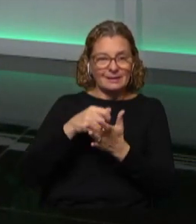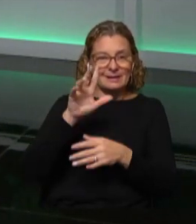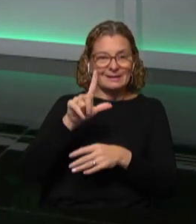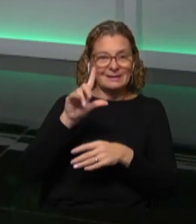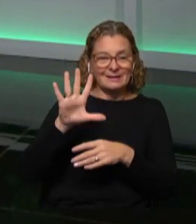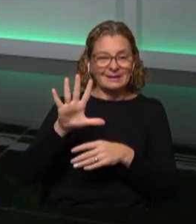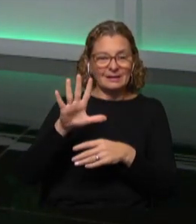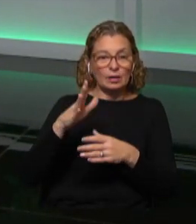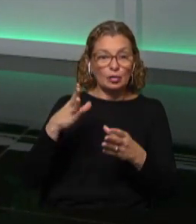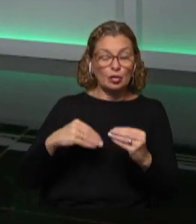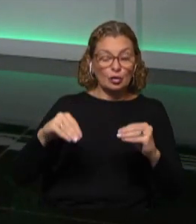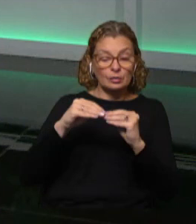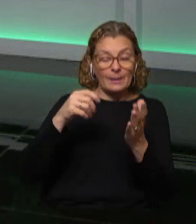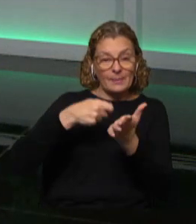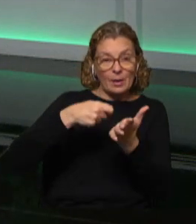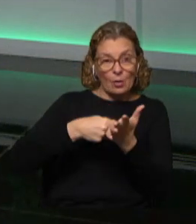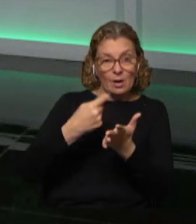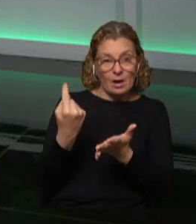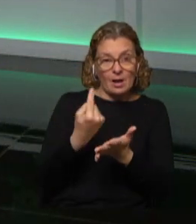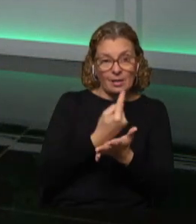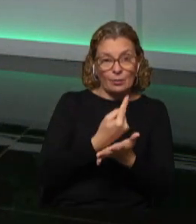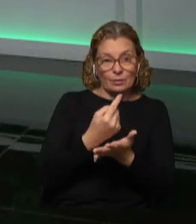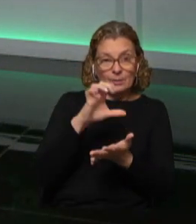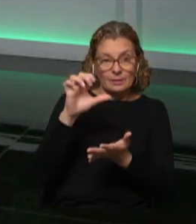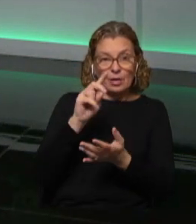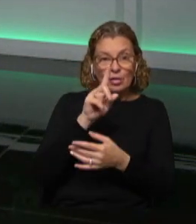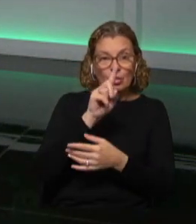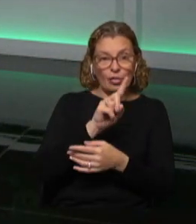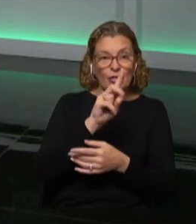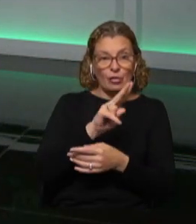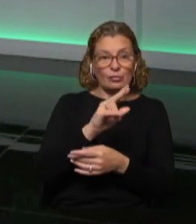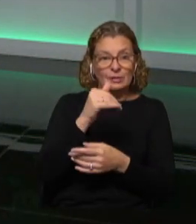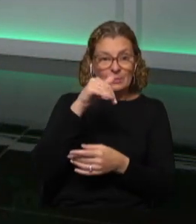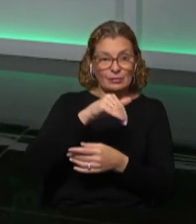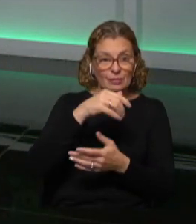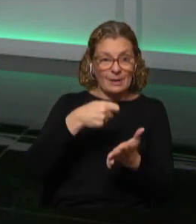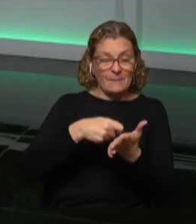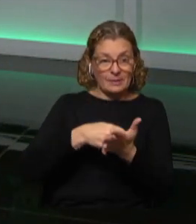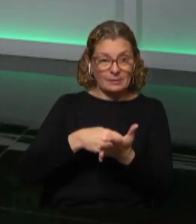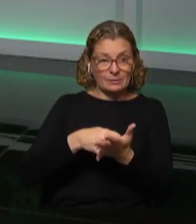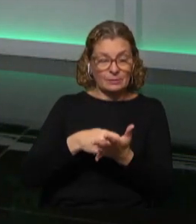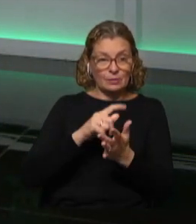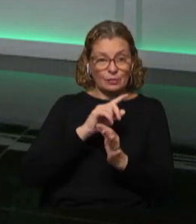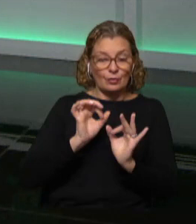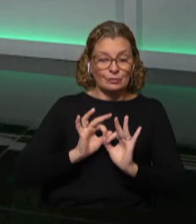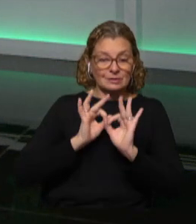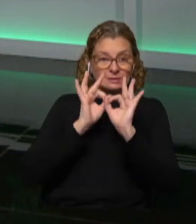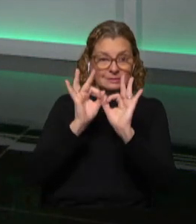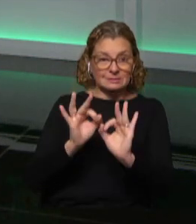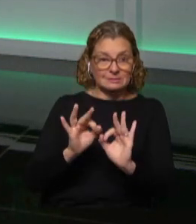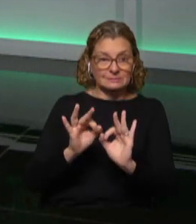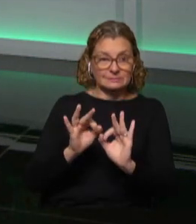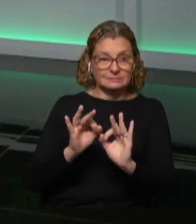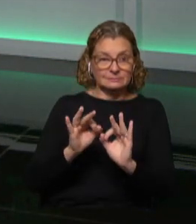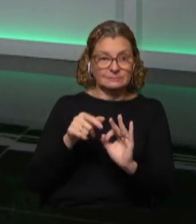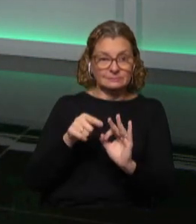las empresas pagó 12 millones de pesos, un poquito más de este valor, lo que no alcanza a